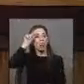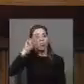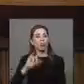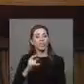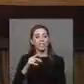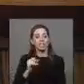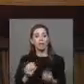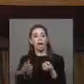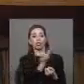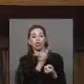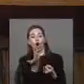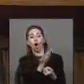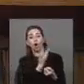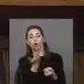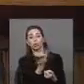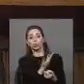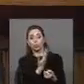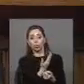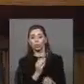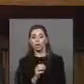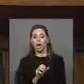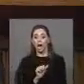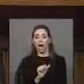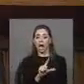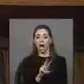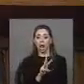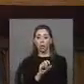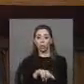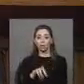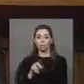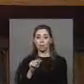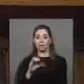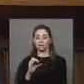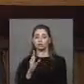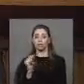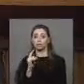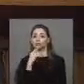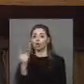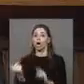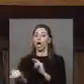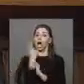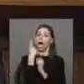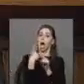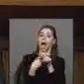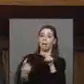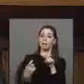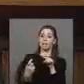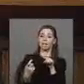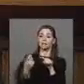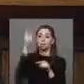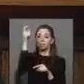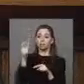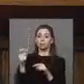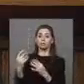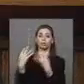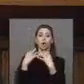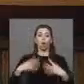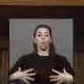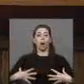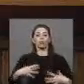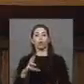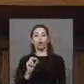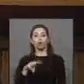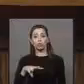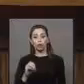indecibles como la que Edwin Patricio Bustos relatara haber sido amenazado por su verdugo Osvaldo Guatón Romo.